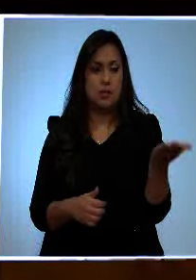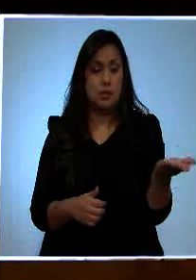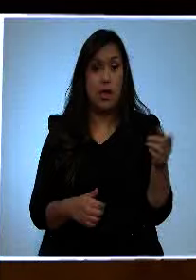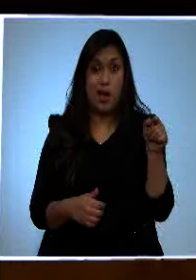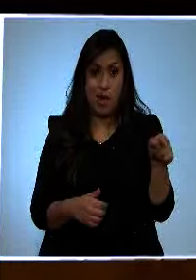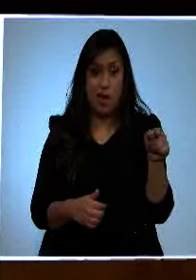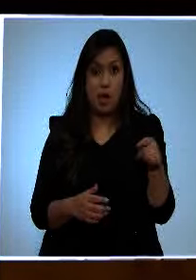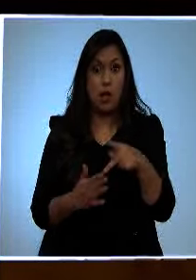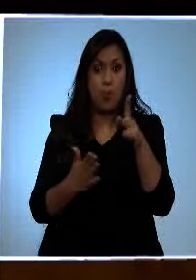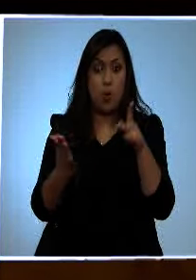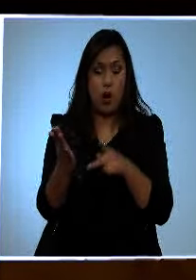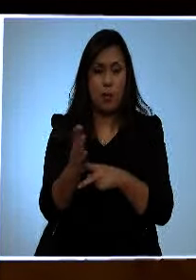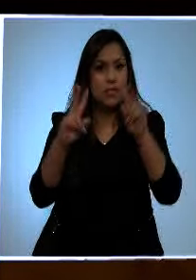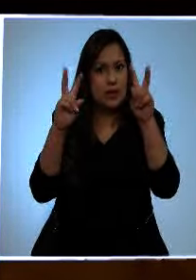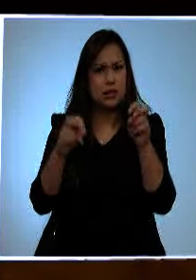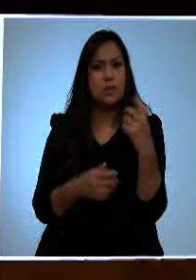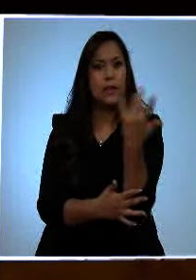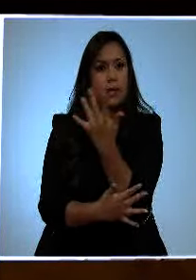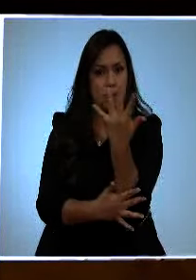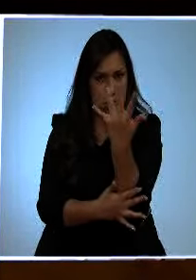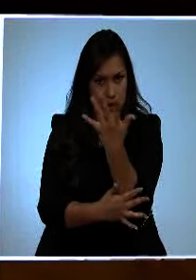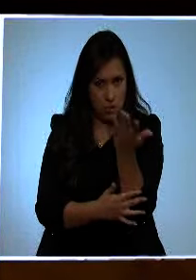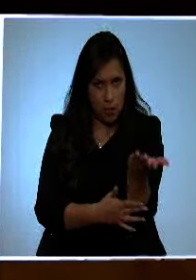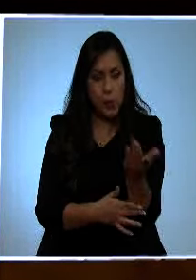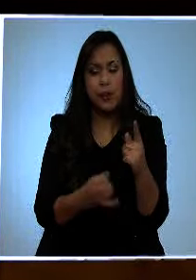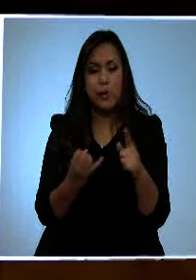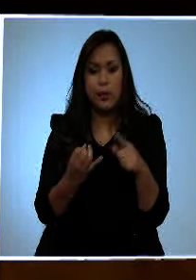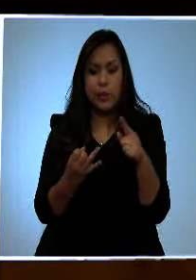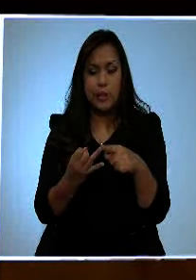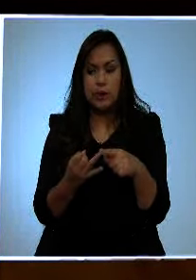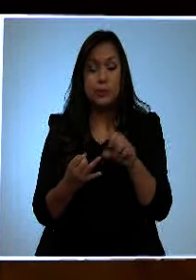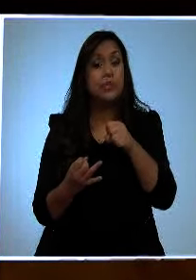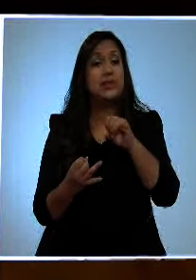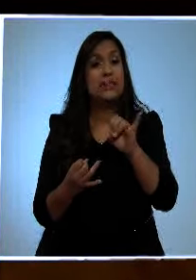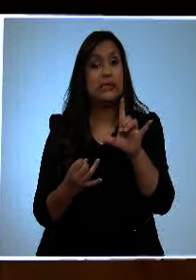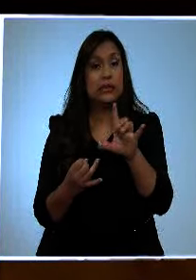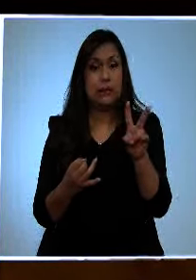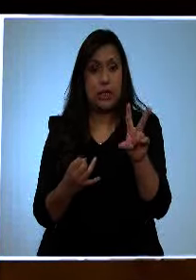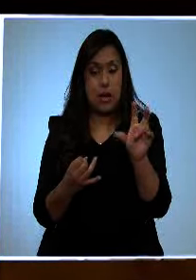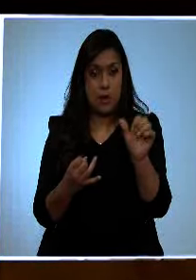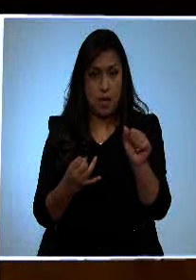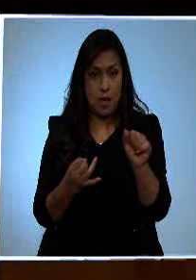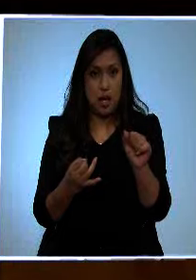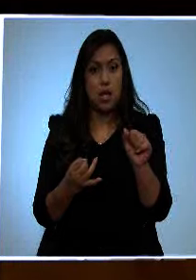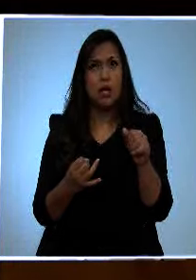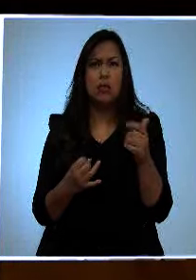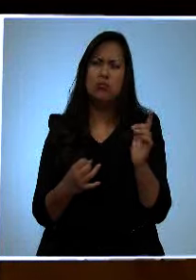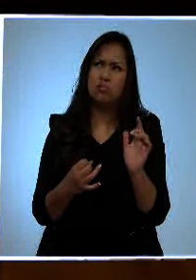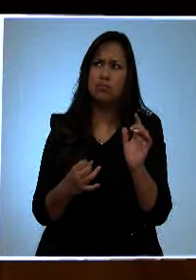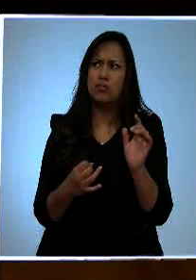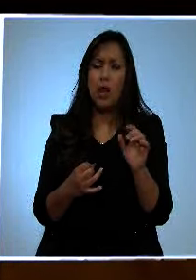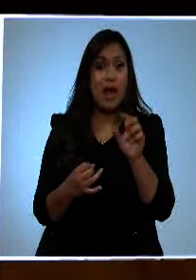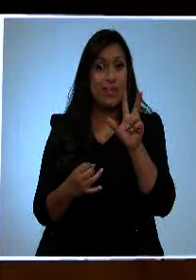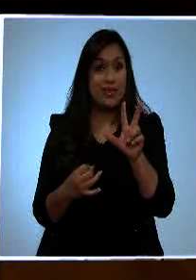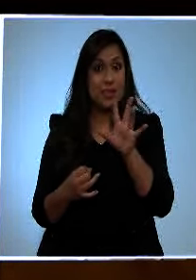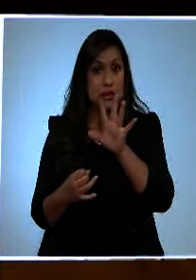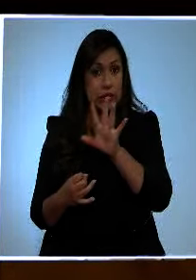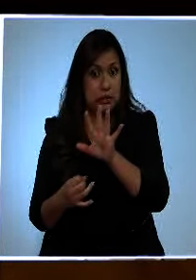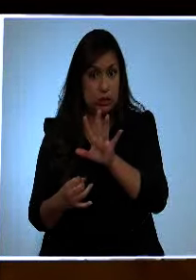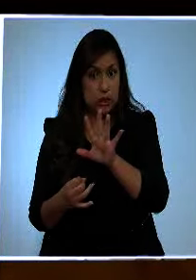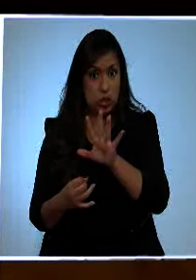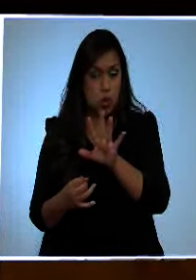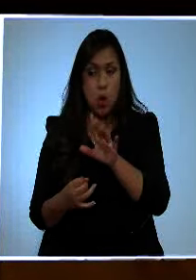programas incluso de televisión tenemos al doctor Silva que es uno de los 35 catedráticos reconocidos a nivel de toda